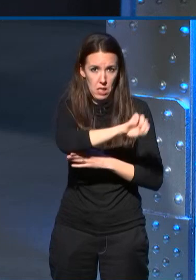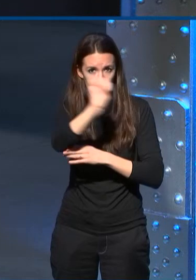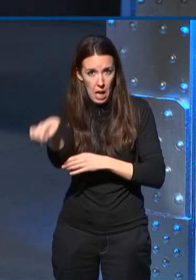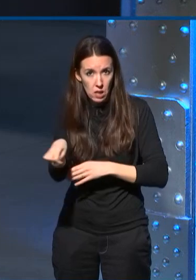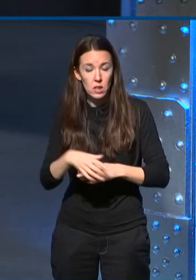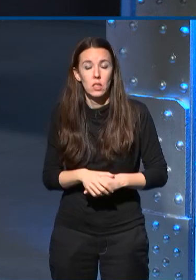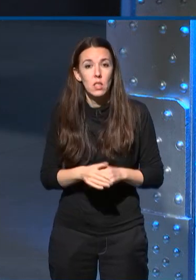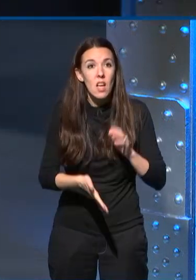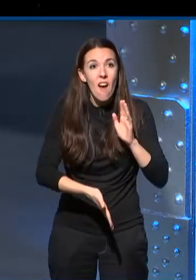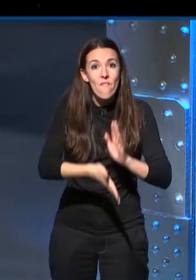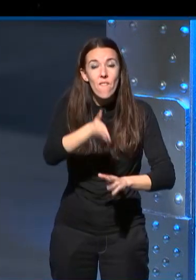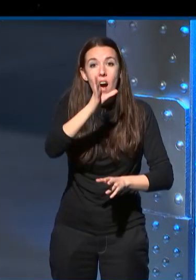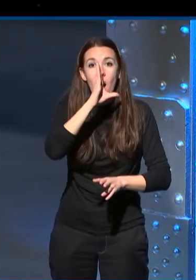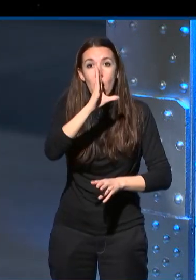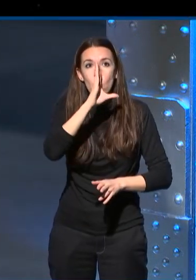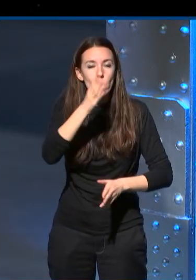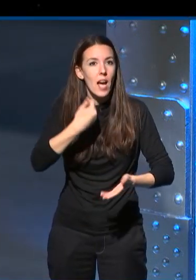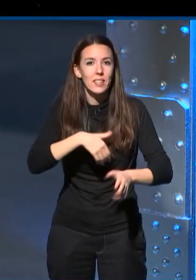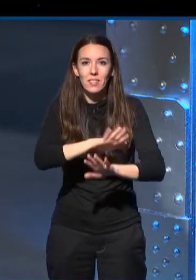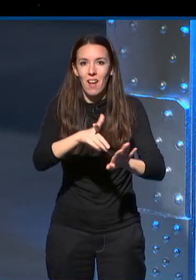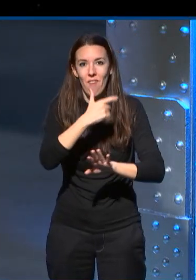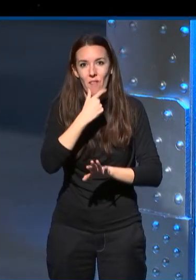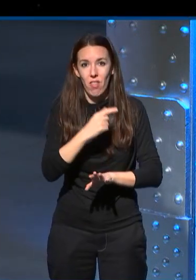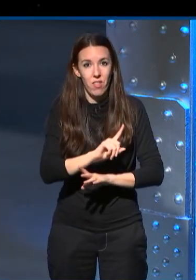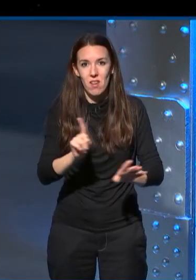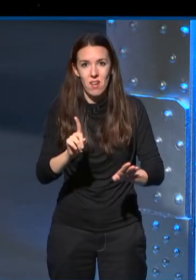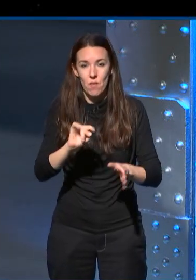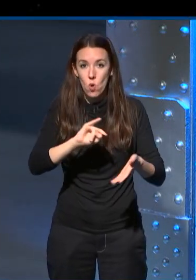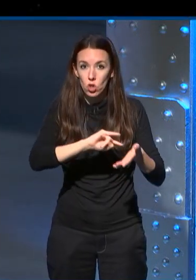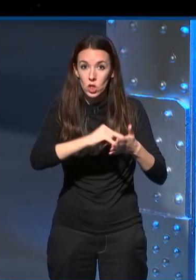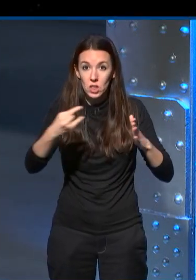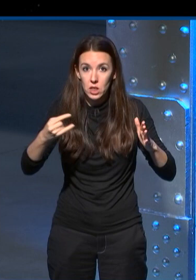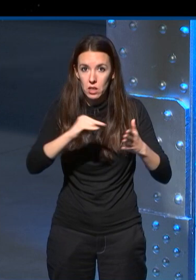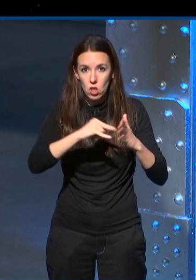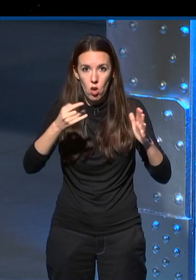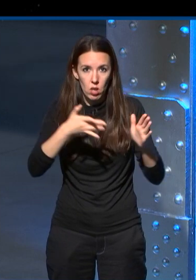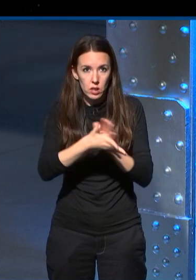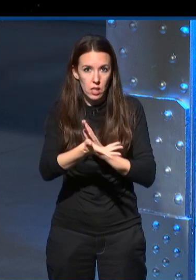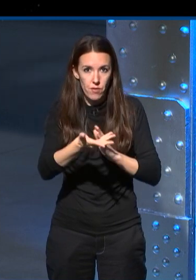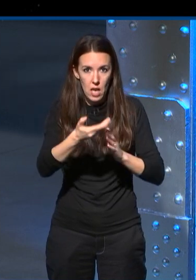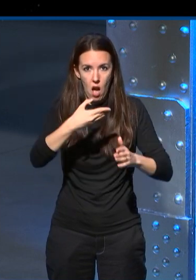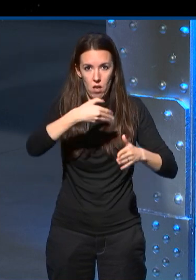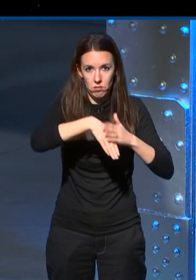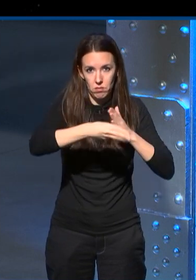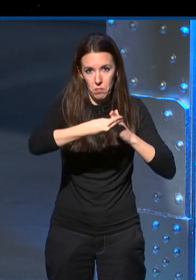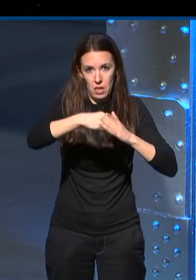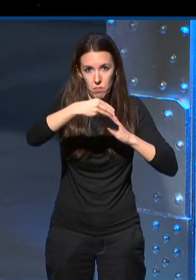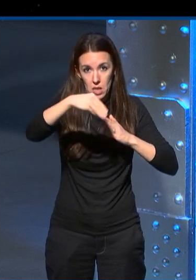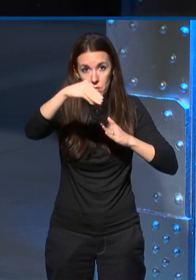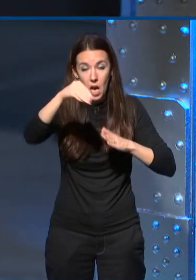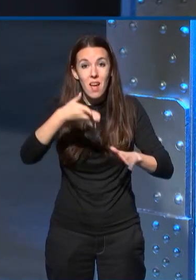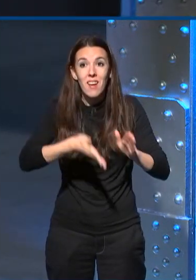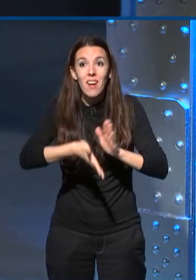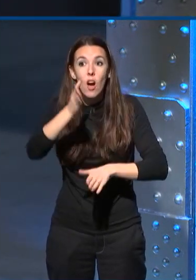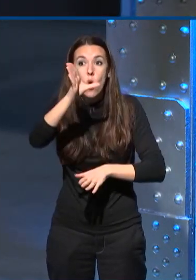Ir a la Luna no fue se va a la Luna y ya está. La tecnología es incremental, es acumulativa. Ir a la Luna lo que